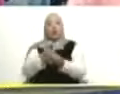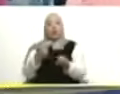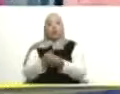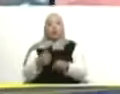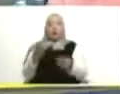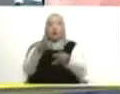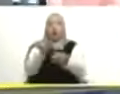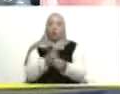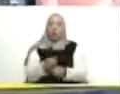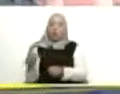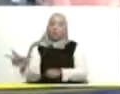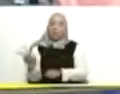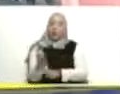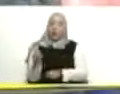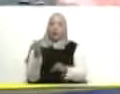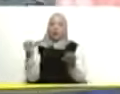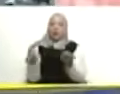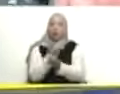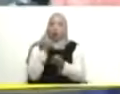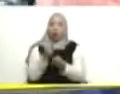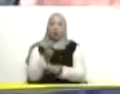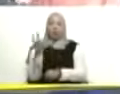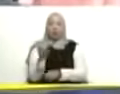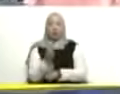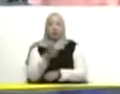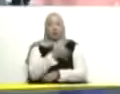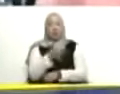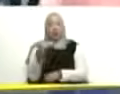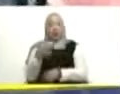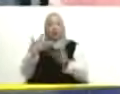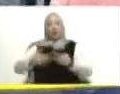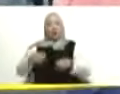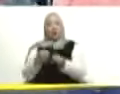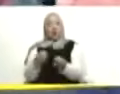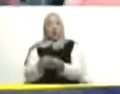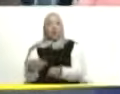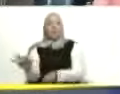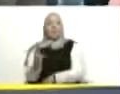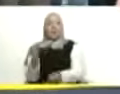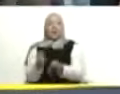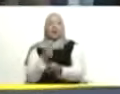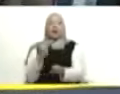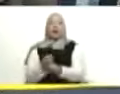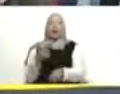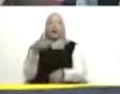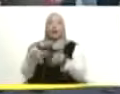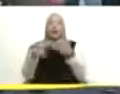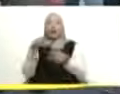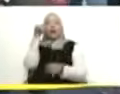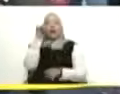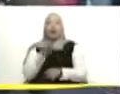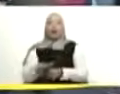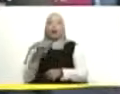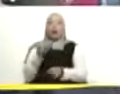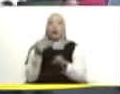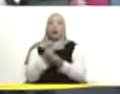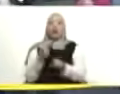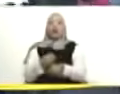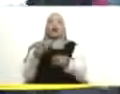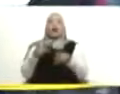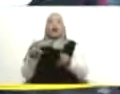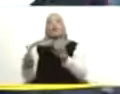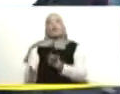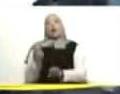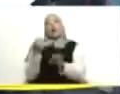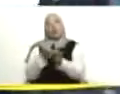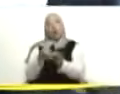confiado en Venezuela y han logrado. ¿Qué tenemos aquí? Objetivos. Tú eres experto en esto. Cuéntame. Bueno, mi comandante, yo le voy a dar una sorpresa hoy. Fíjese, esto es primera